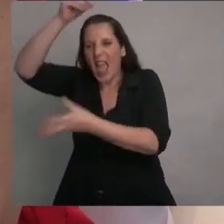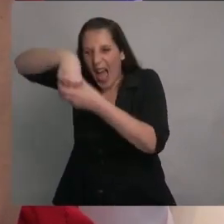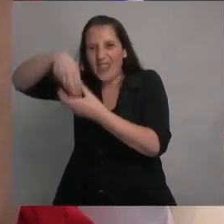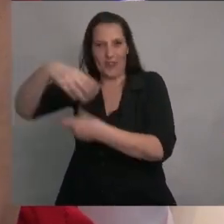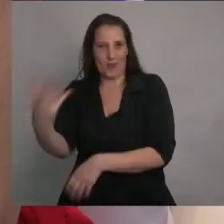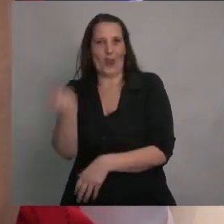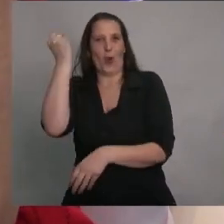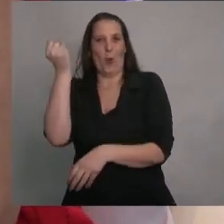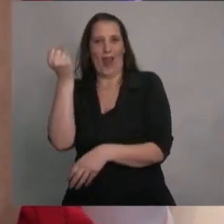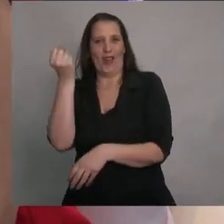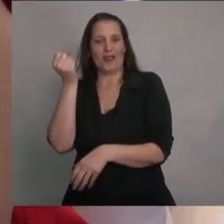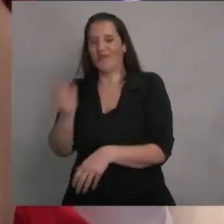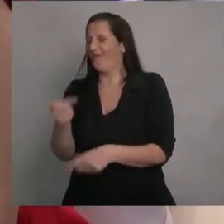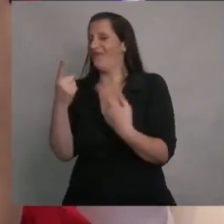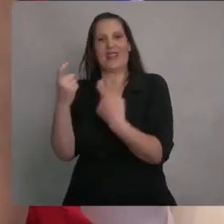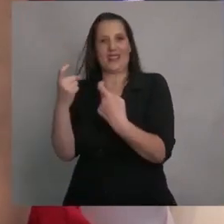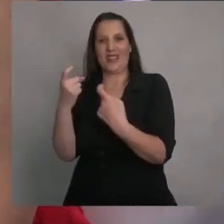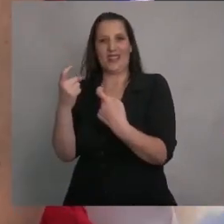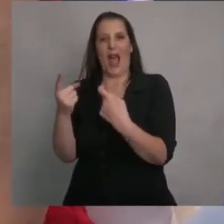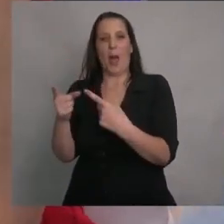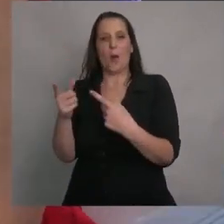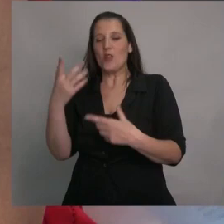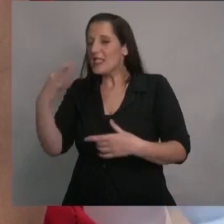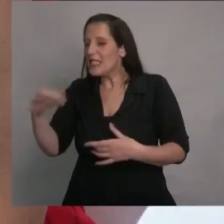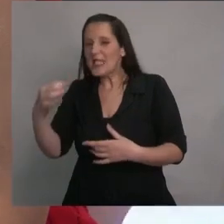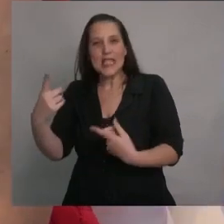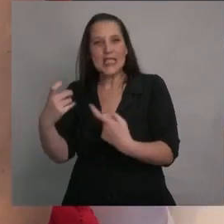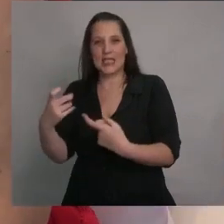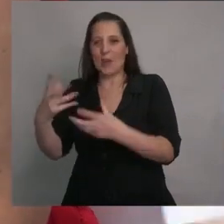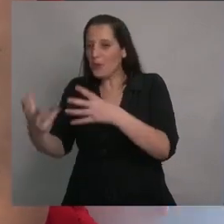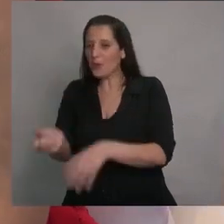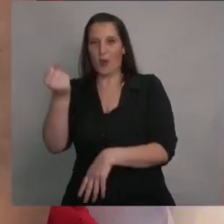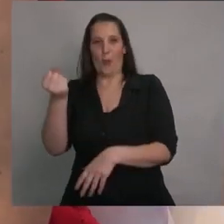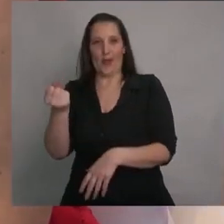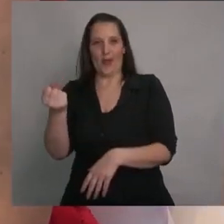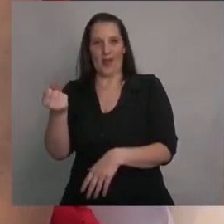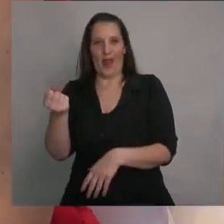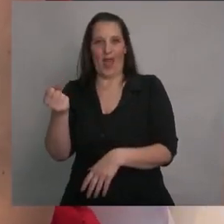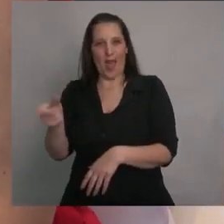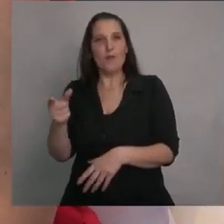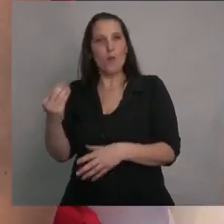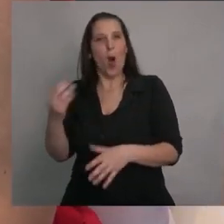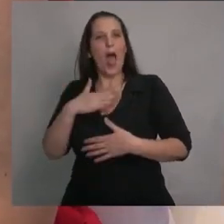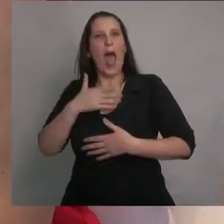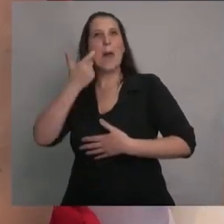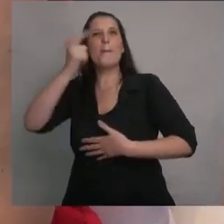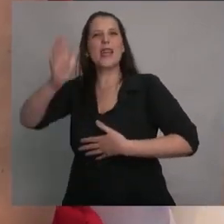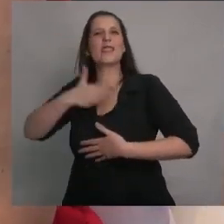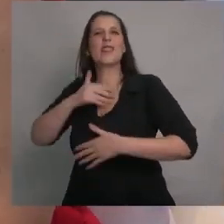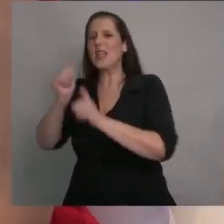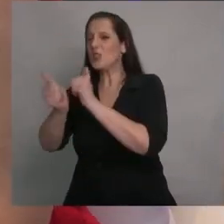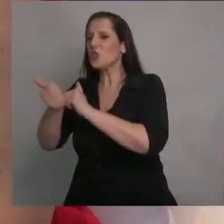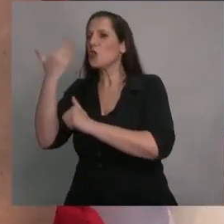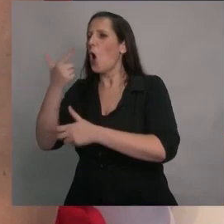es indispensable. Una politicidad en clave femenina es, no por esencia, sino por experiencia